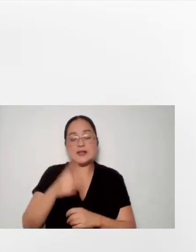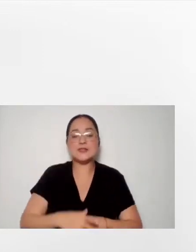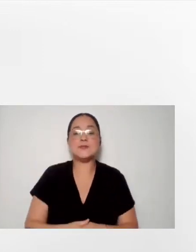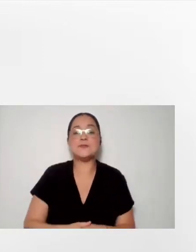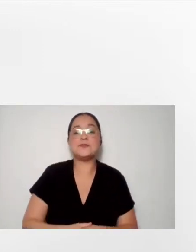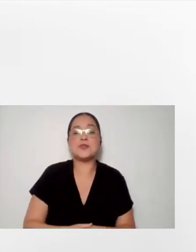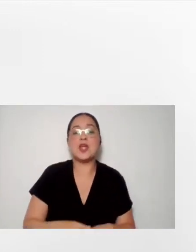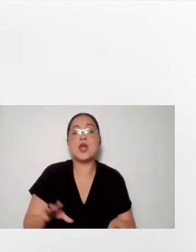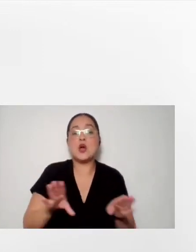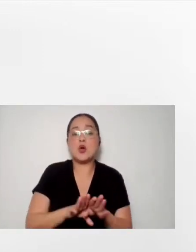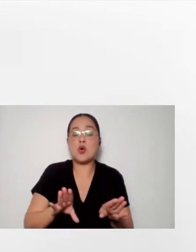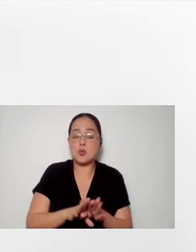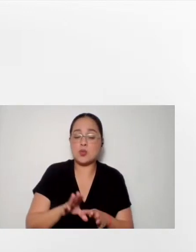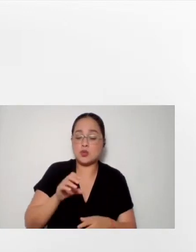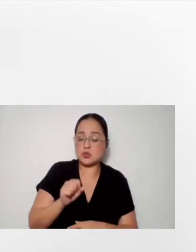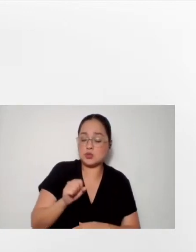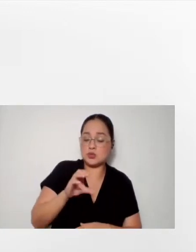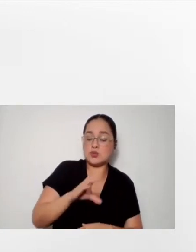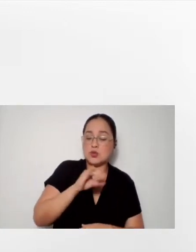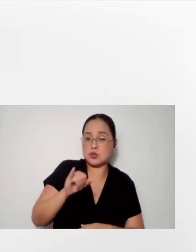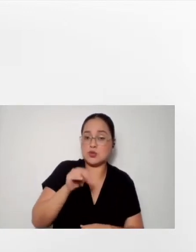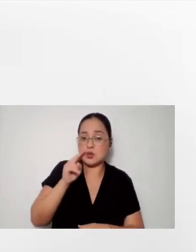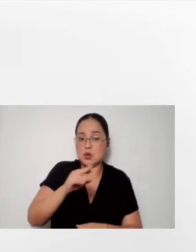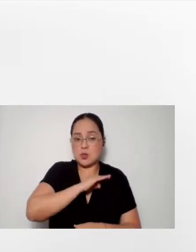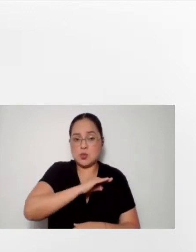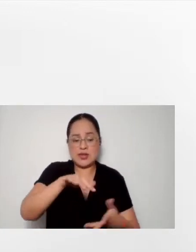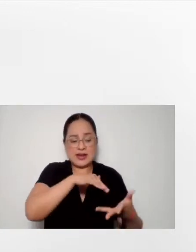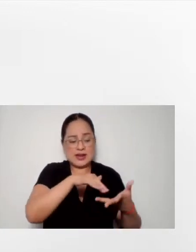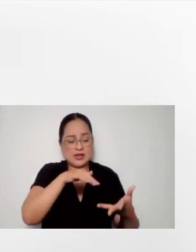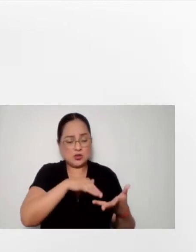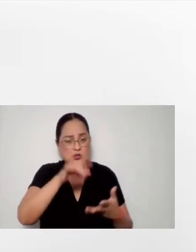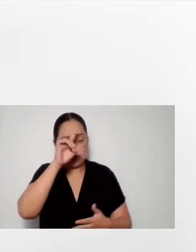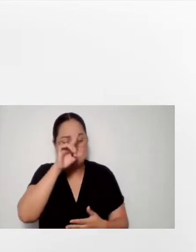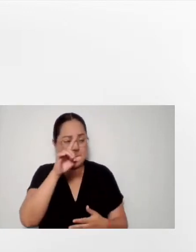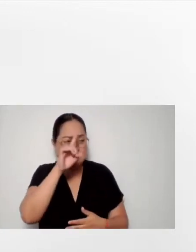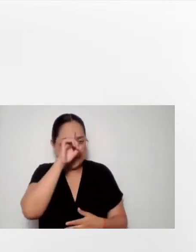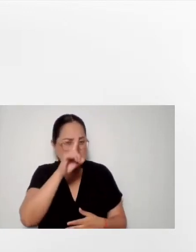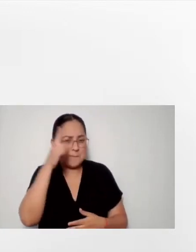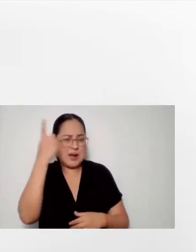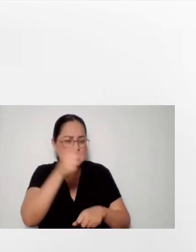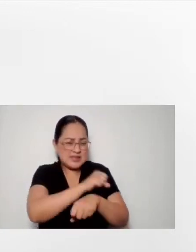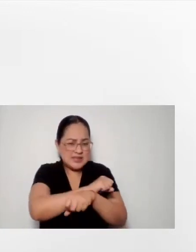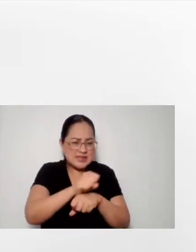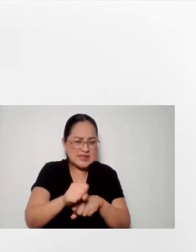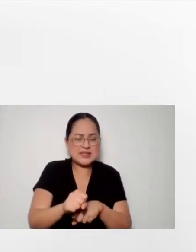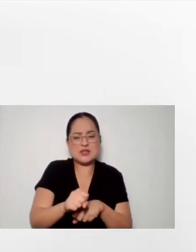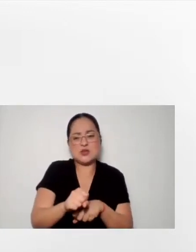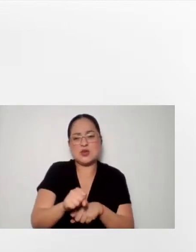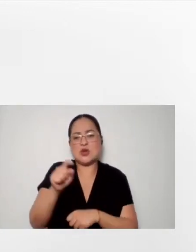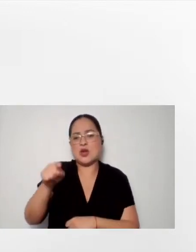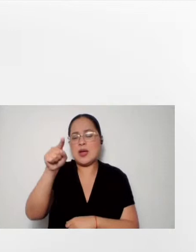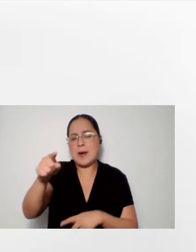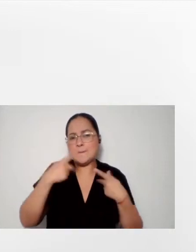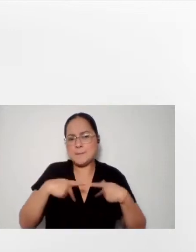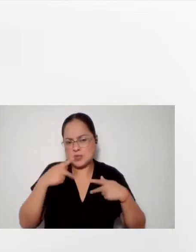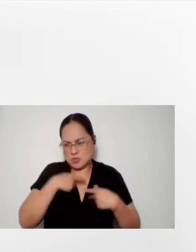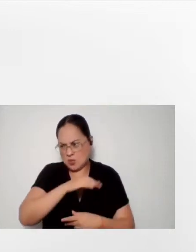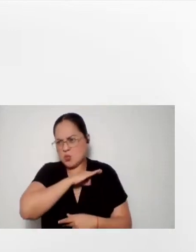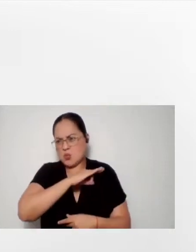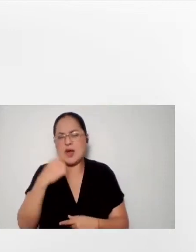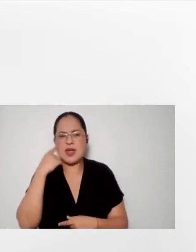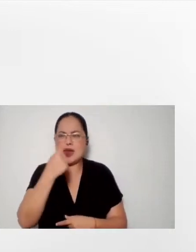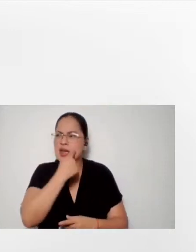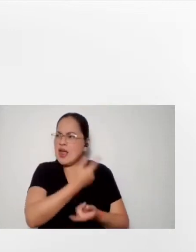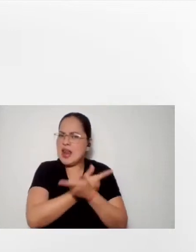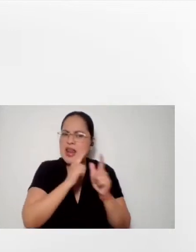sentencias de la Corte, o para un lenguaje más común, ¿no? Un lenguaje que sea cercano a todo tipo de personas y no solo